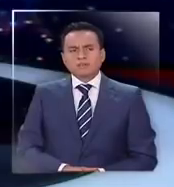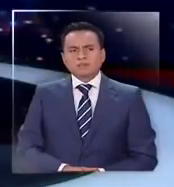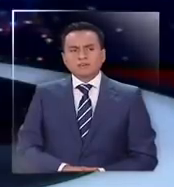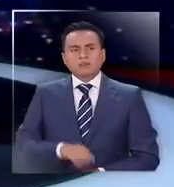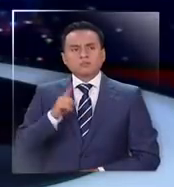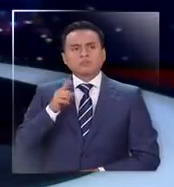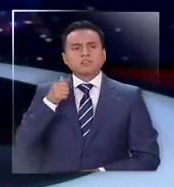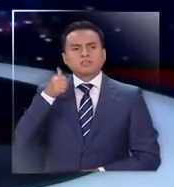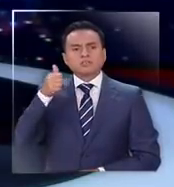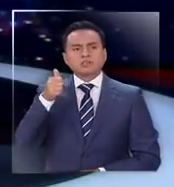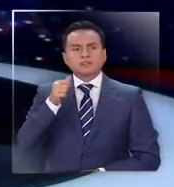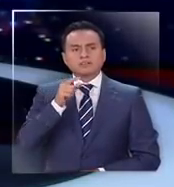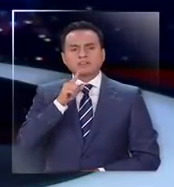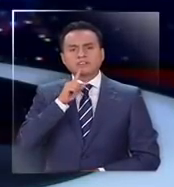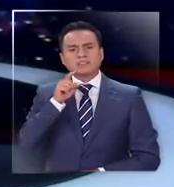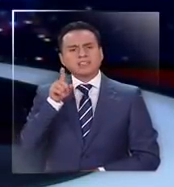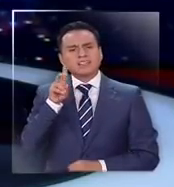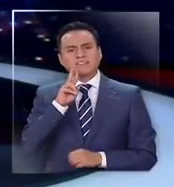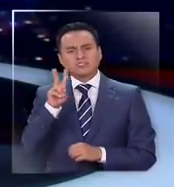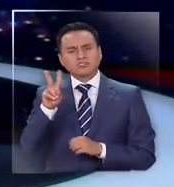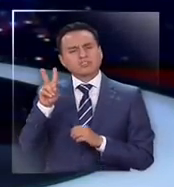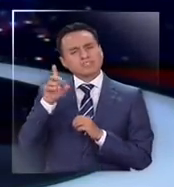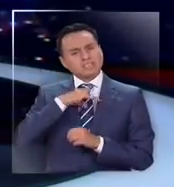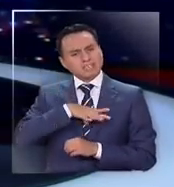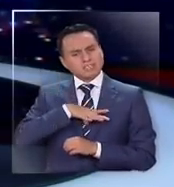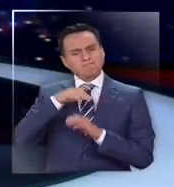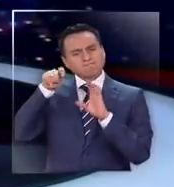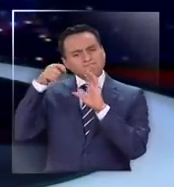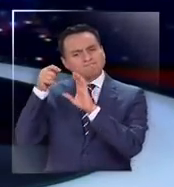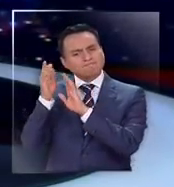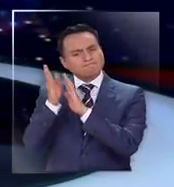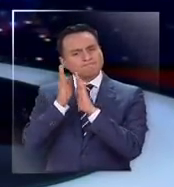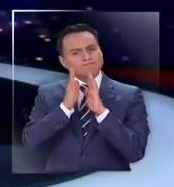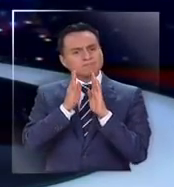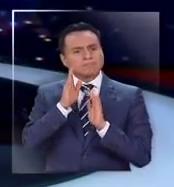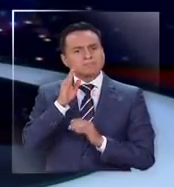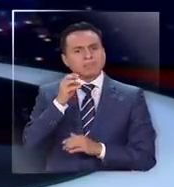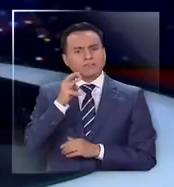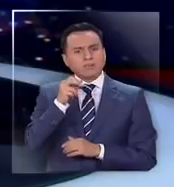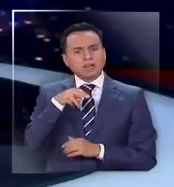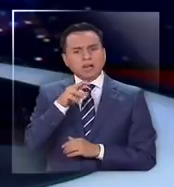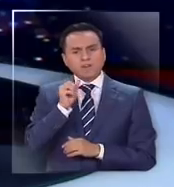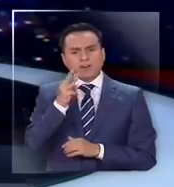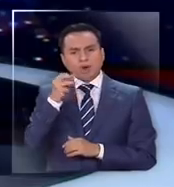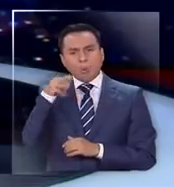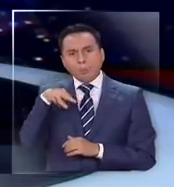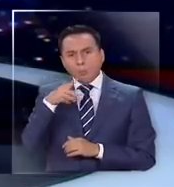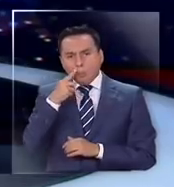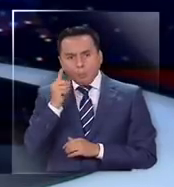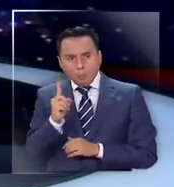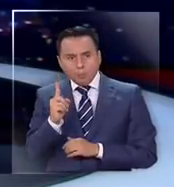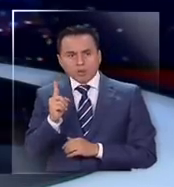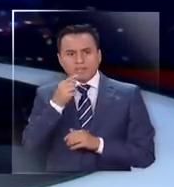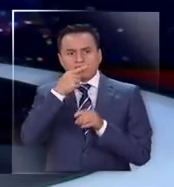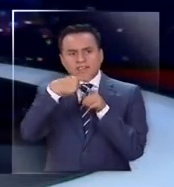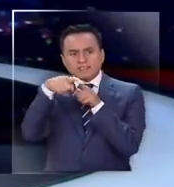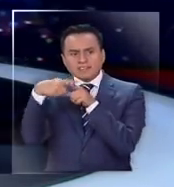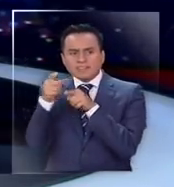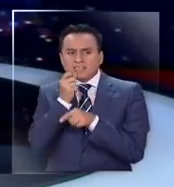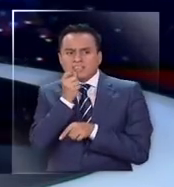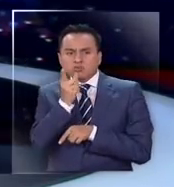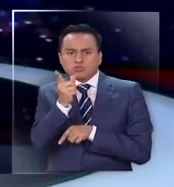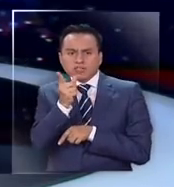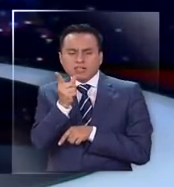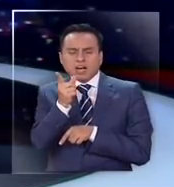Y uno de los directores de teleseries más destacados de la televisión chilena, Herval Abreu, está enfrentando múltiples denuncias